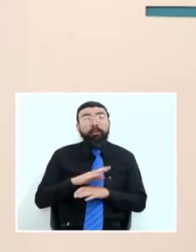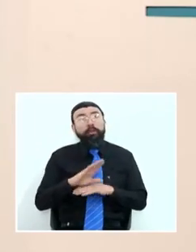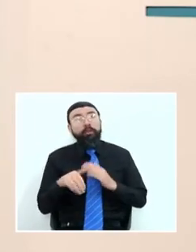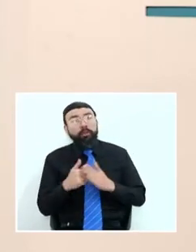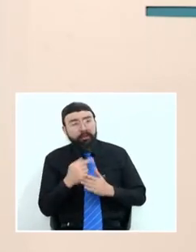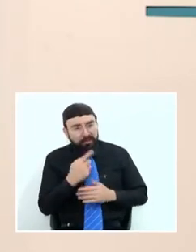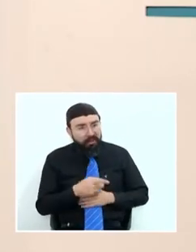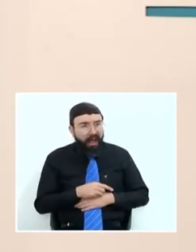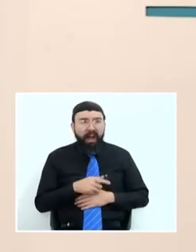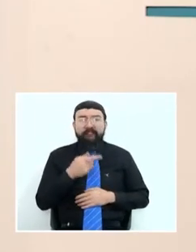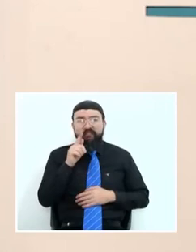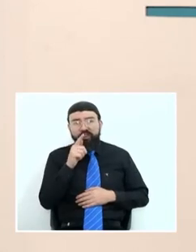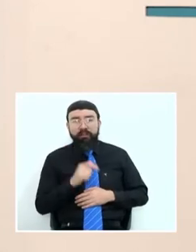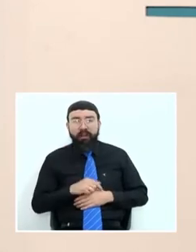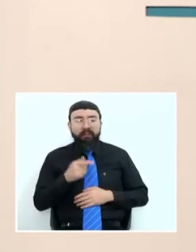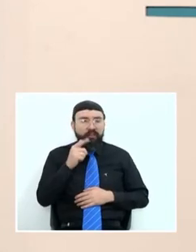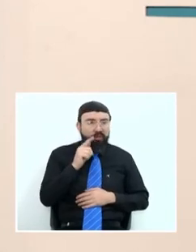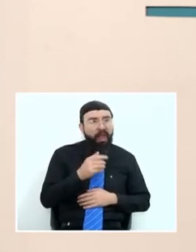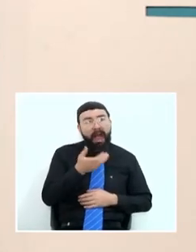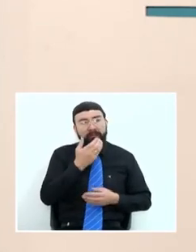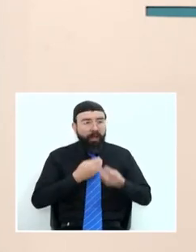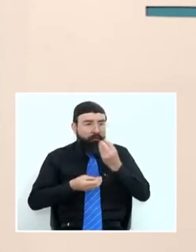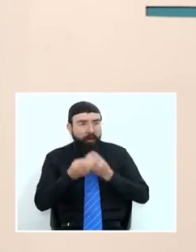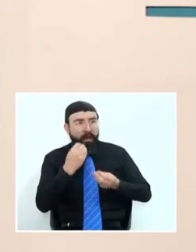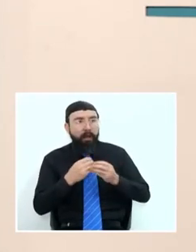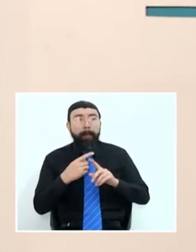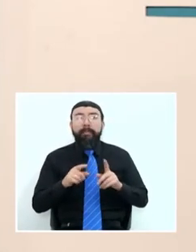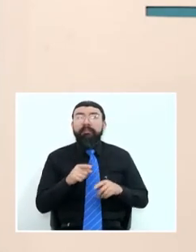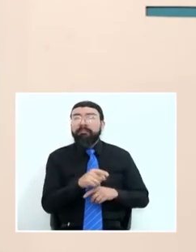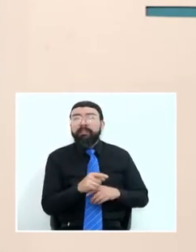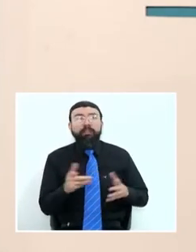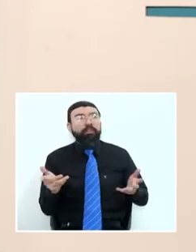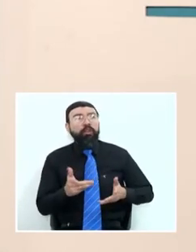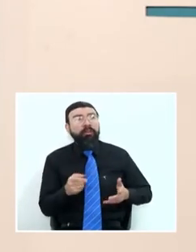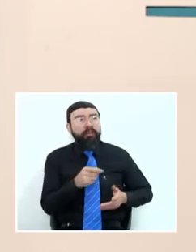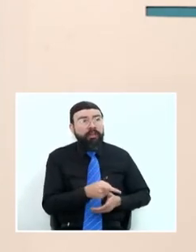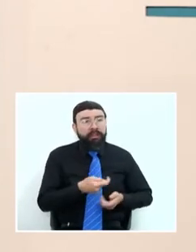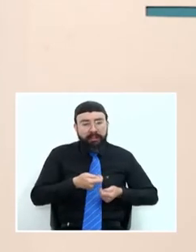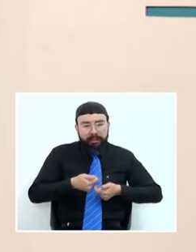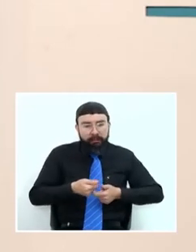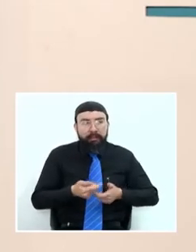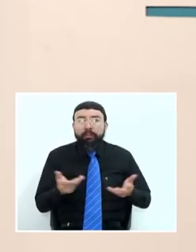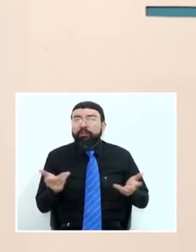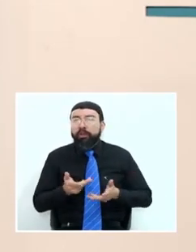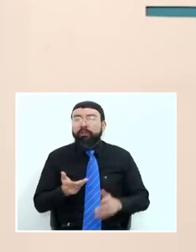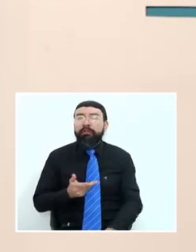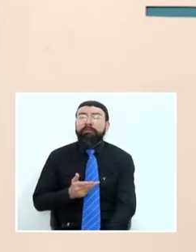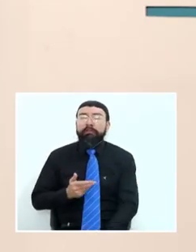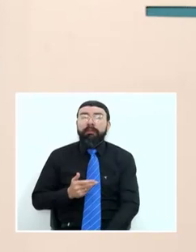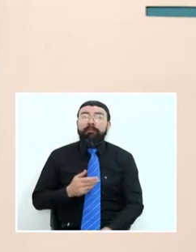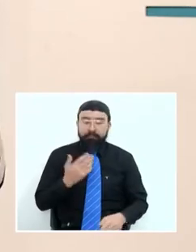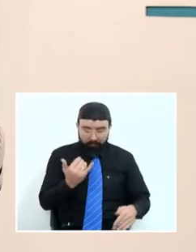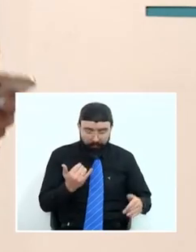fruta y las semillas y las cáscaras. Miren, nos habló de la semilla